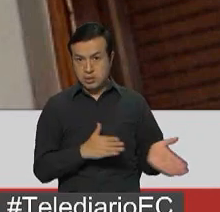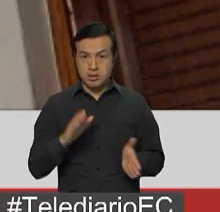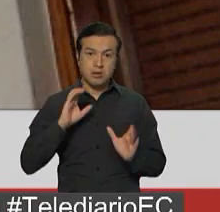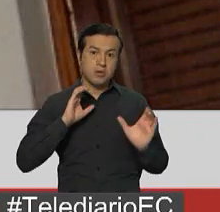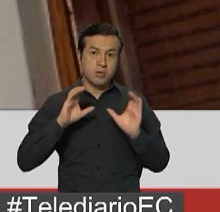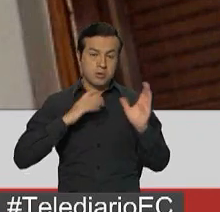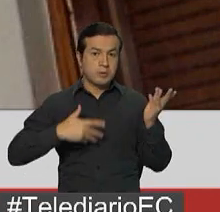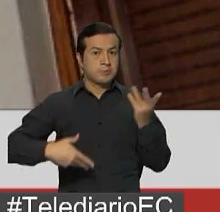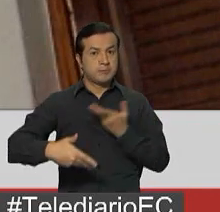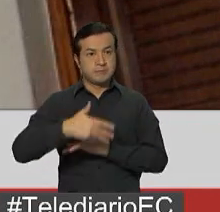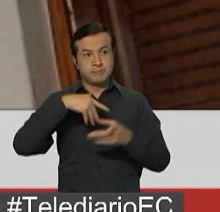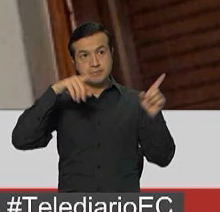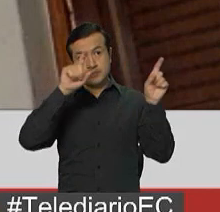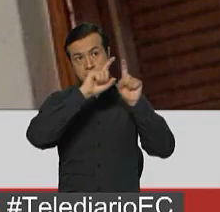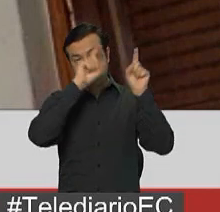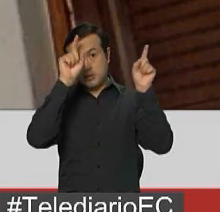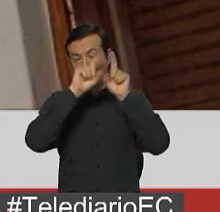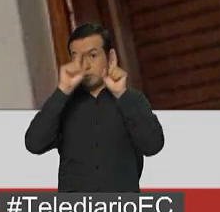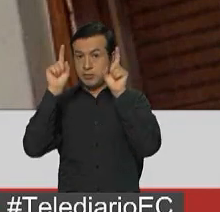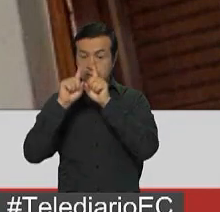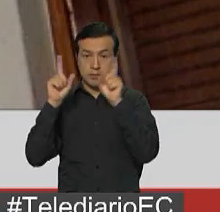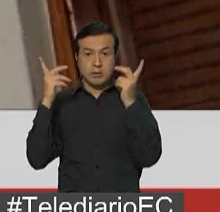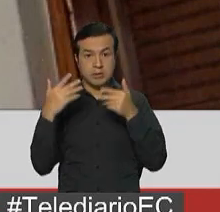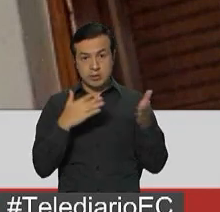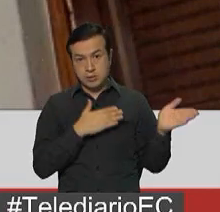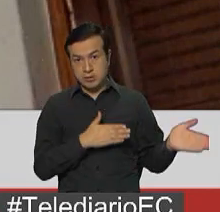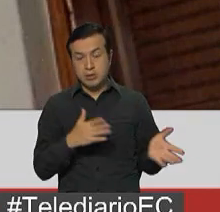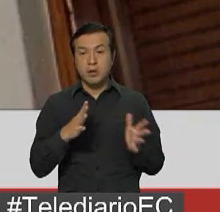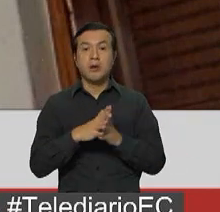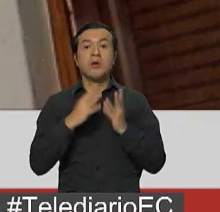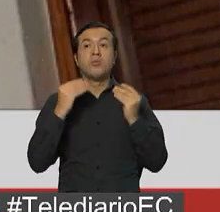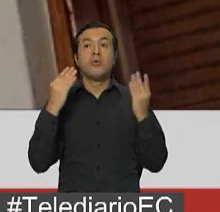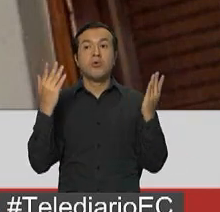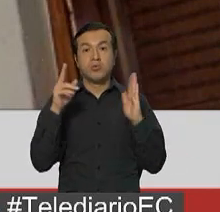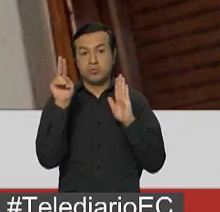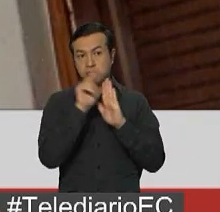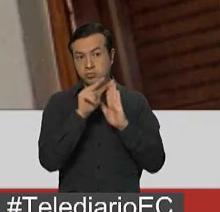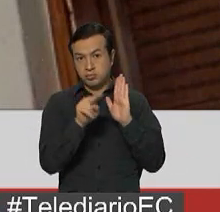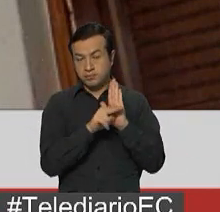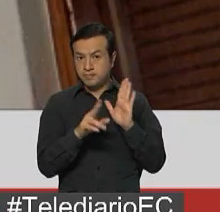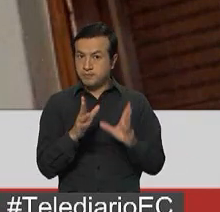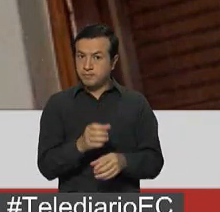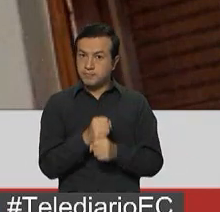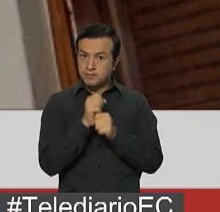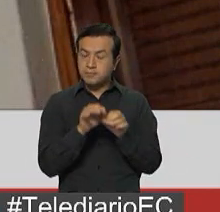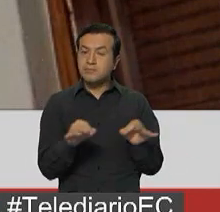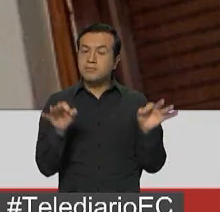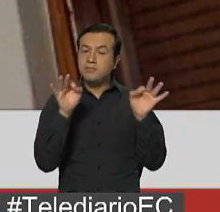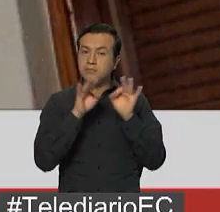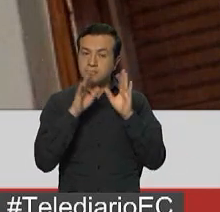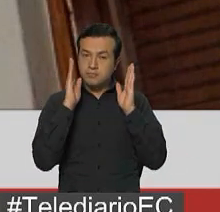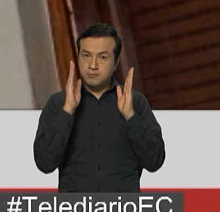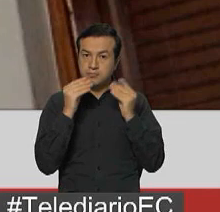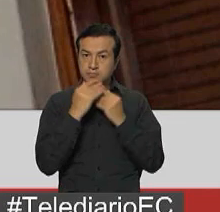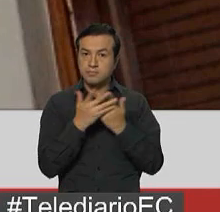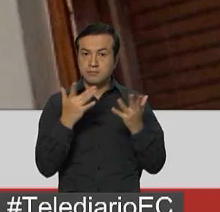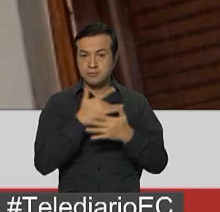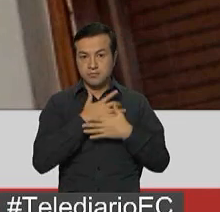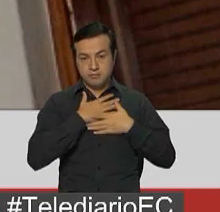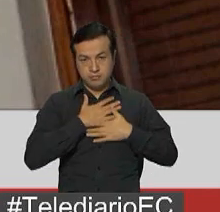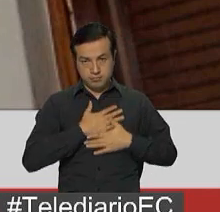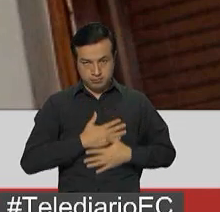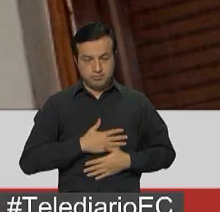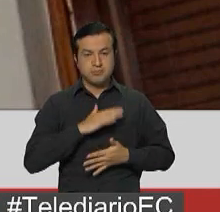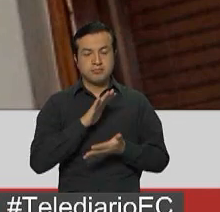nuestras empresas afiliadas y hemos desarrollado importantes protocolos de bioseguridad que nos garantizan la tranquilidad